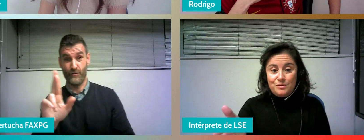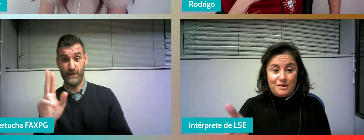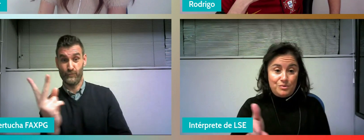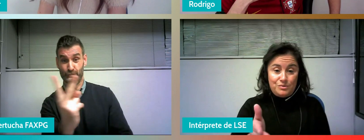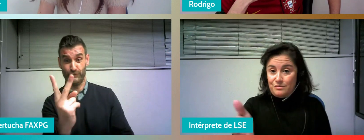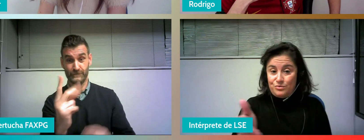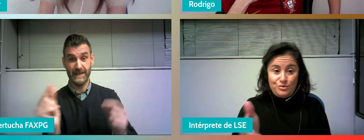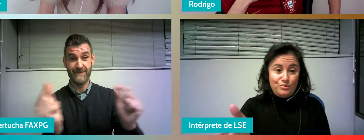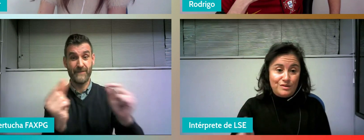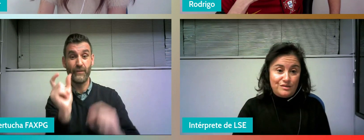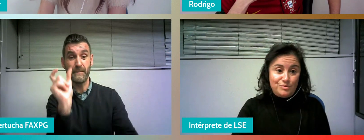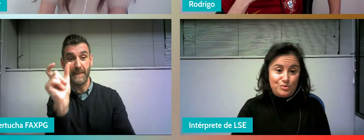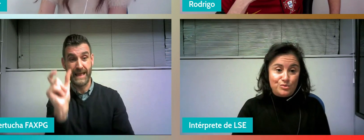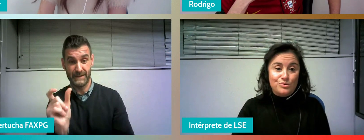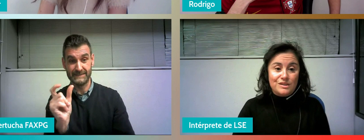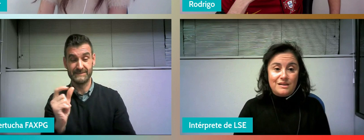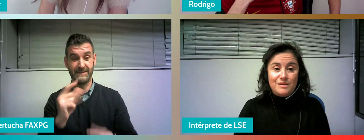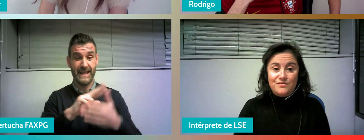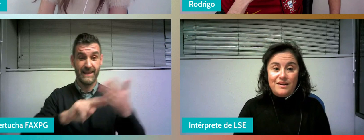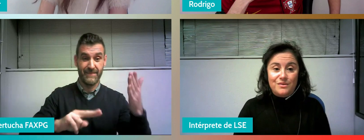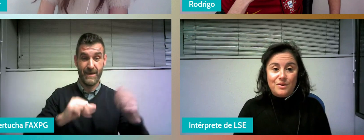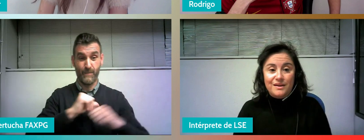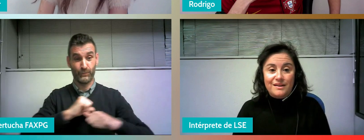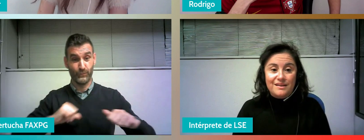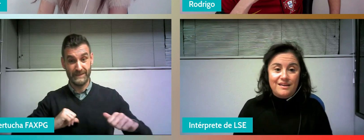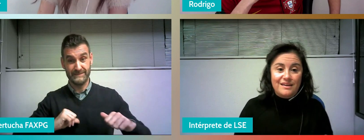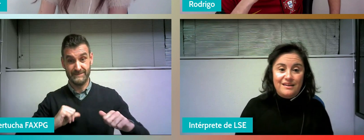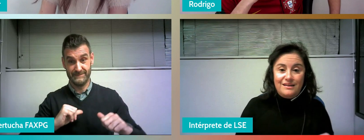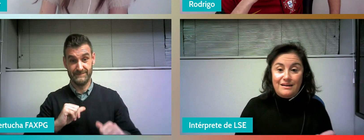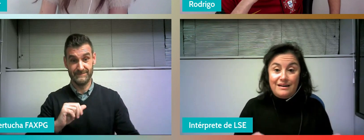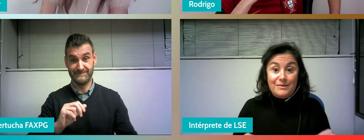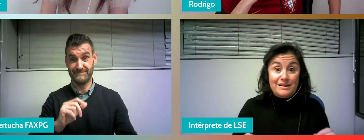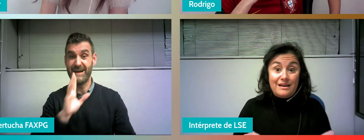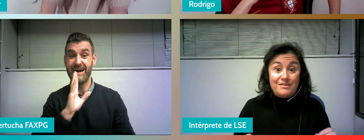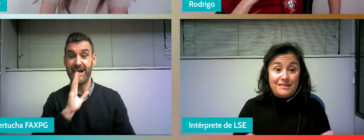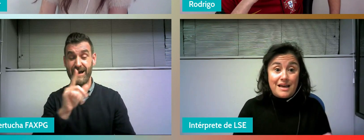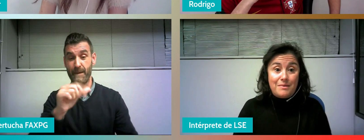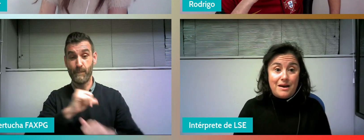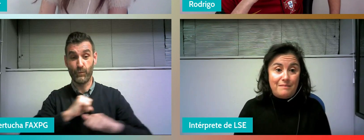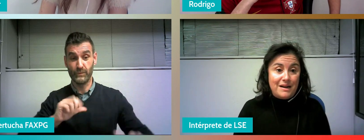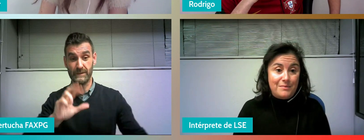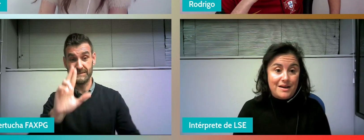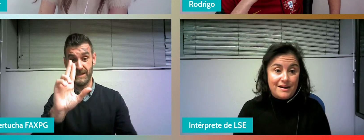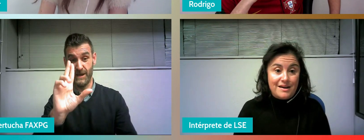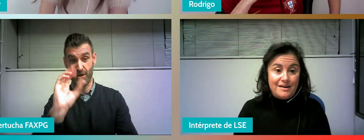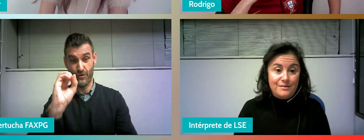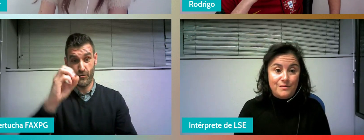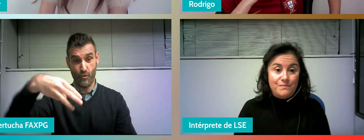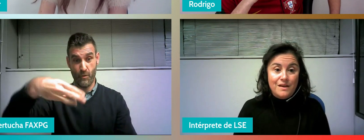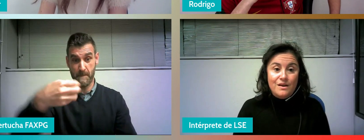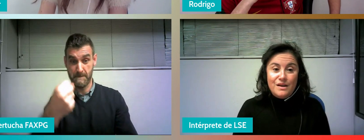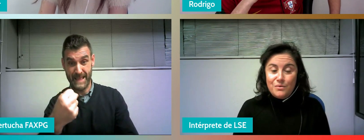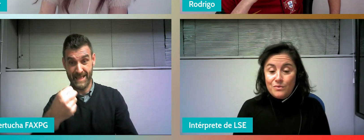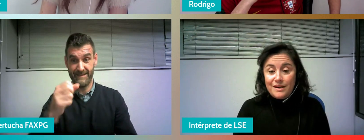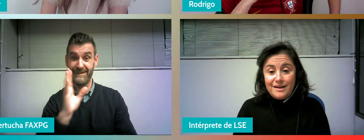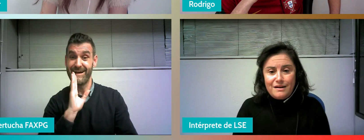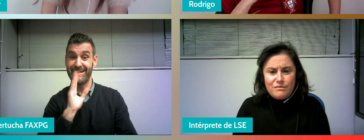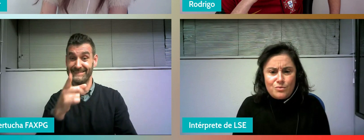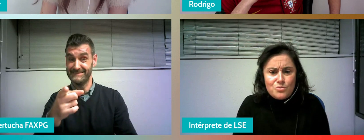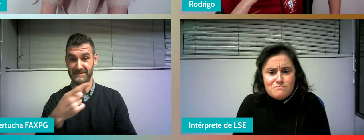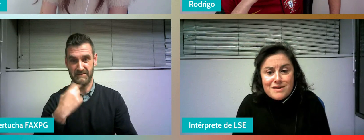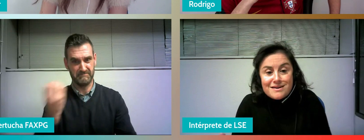escoitar a vosotros dos, que estabais falando a ver quién acertaba a palabra rara, ¿no? En una